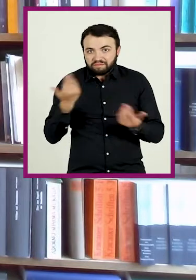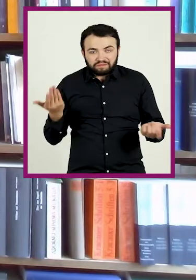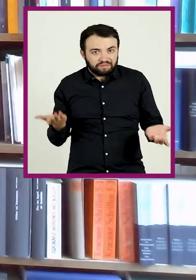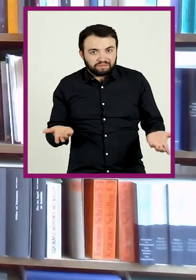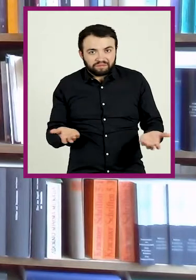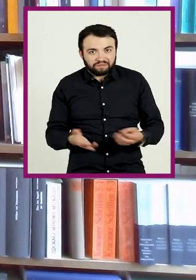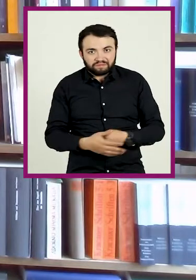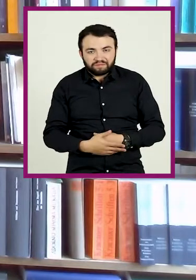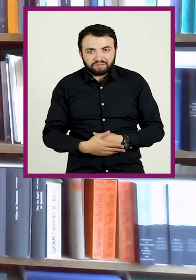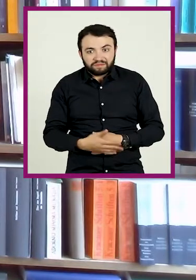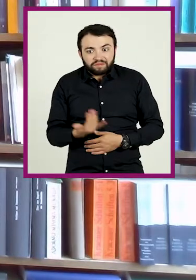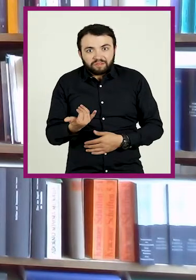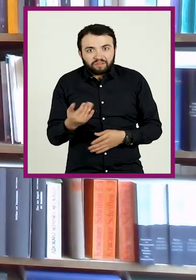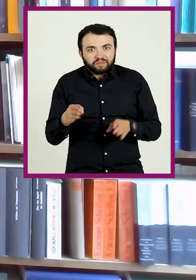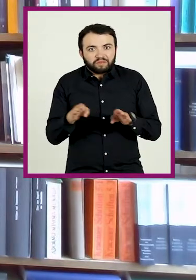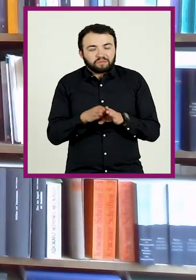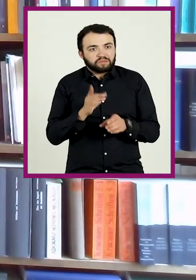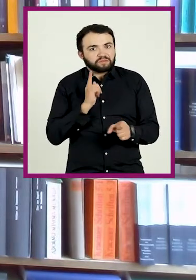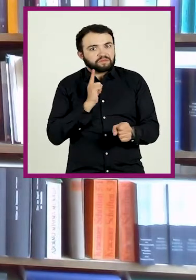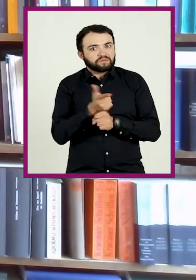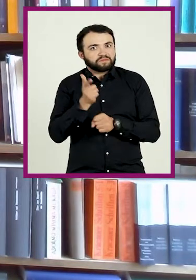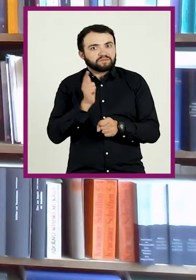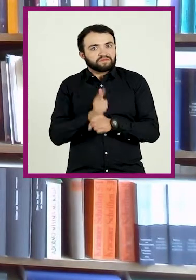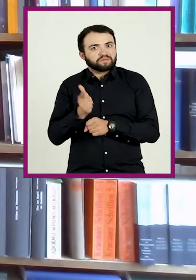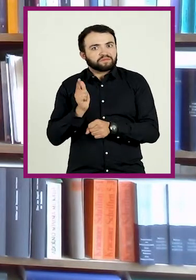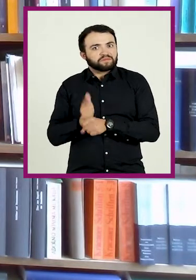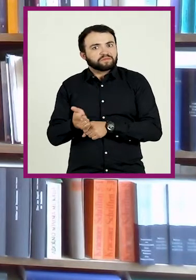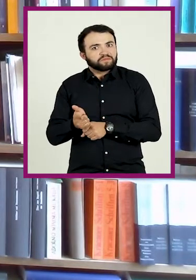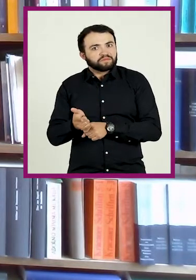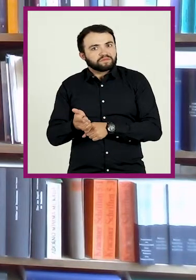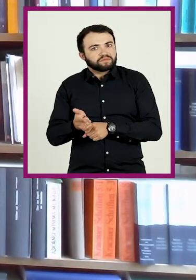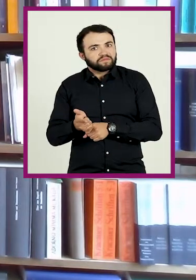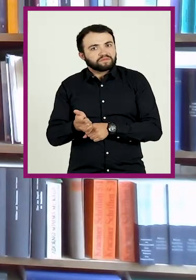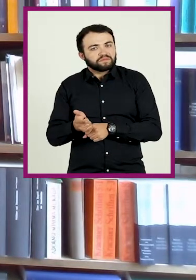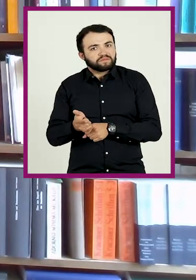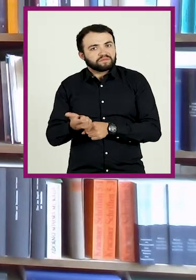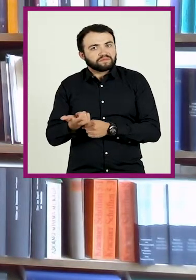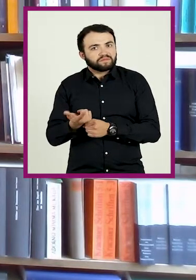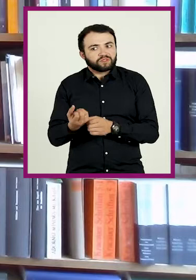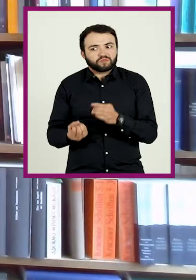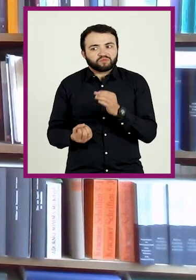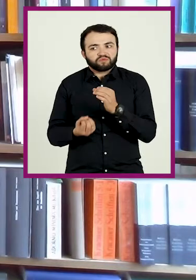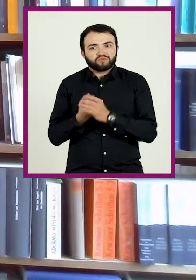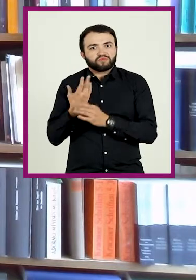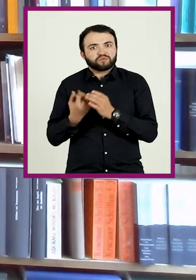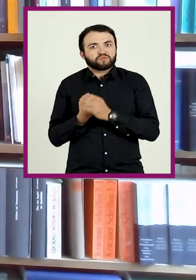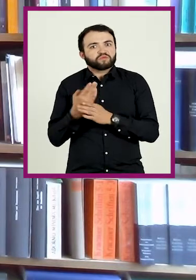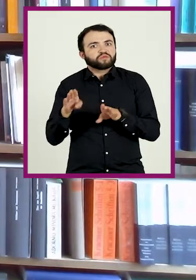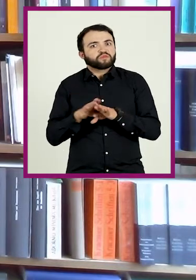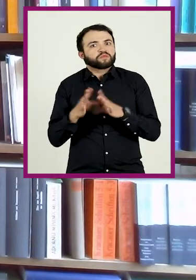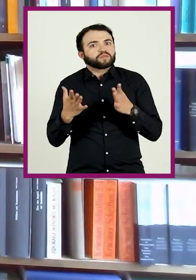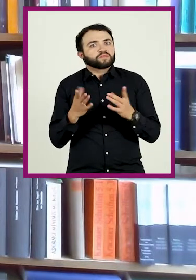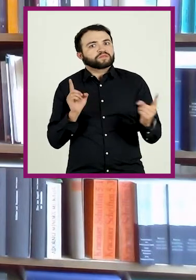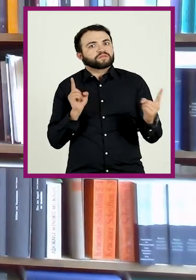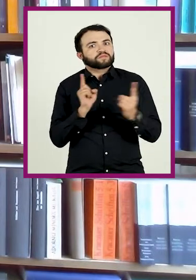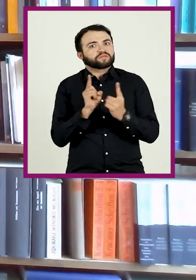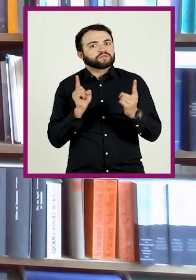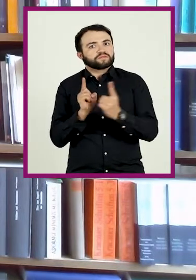como un hábito que se ha prácticamente interiorizado, y sobre la manera de descubrir de ese